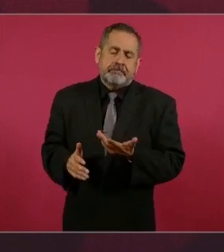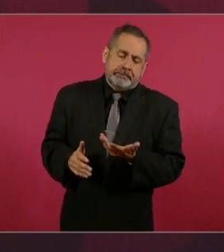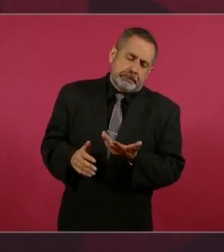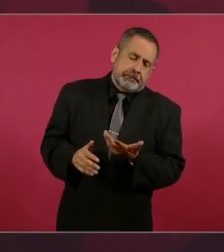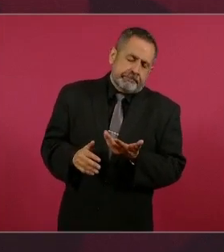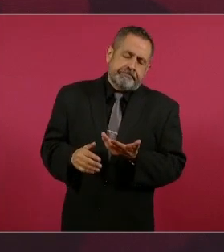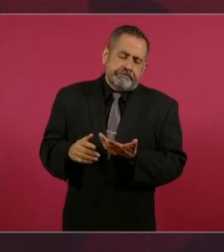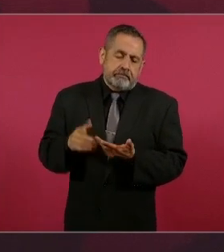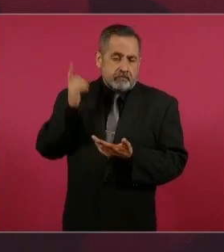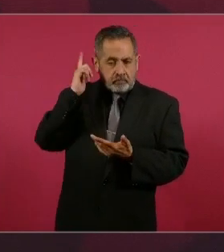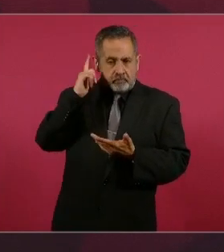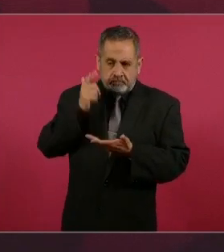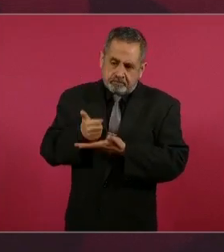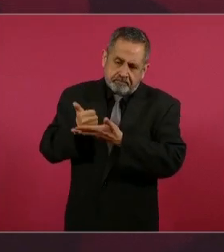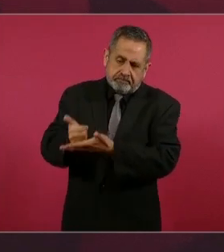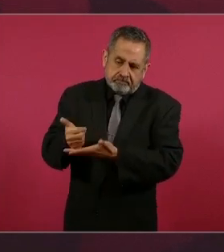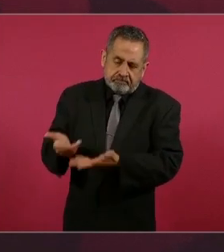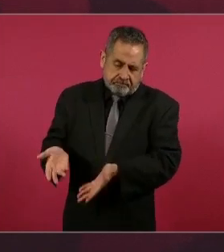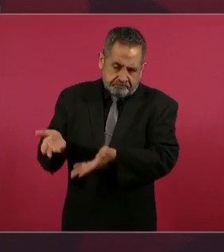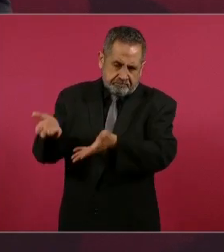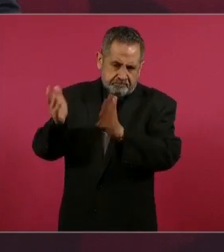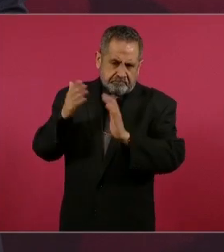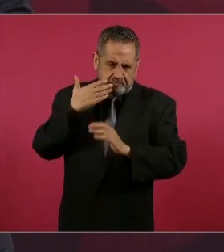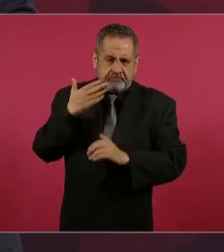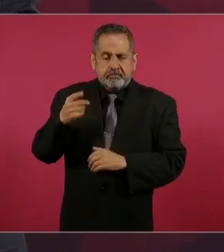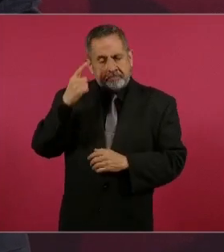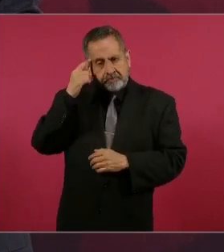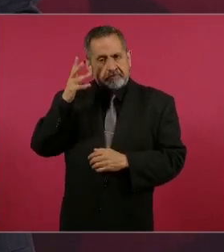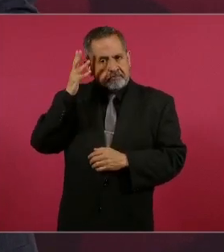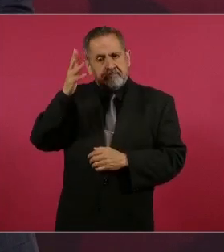para que tengan